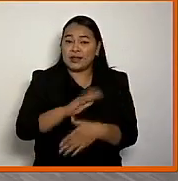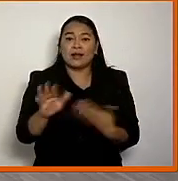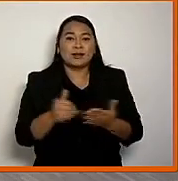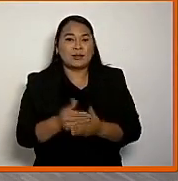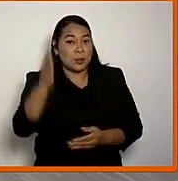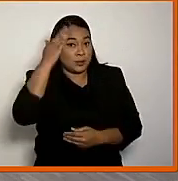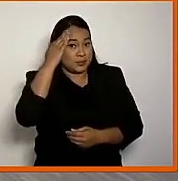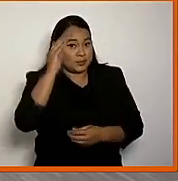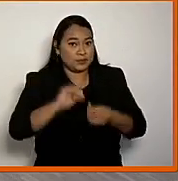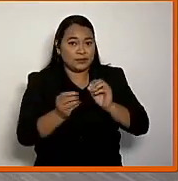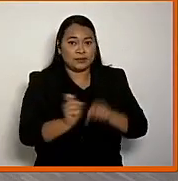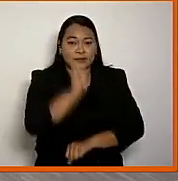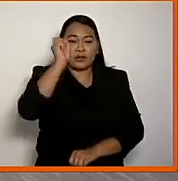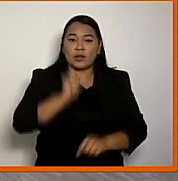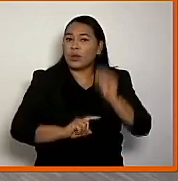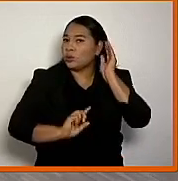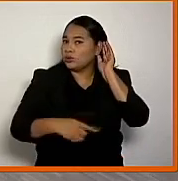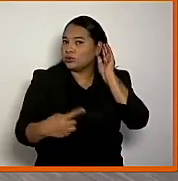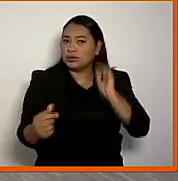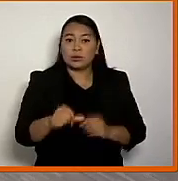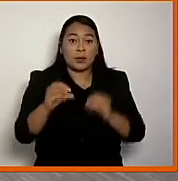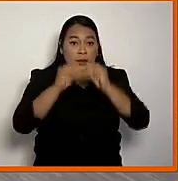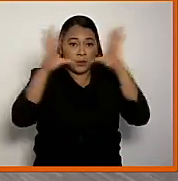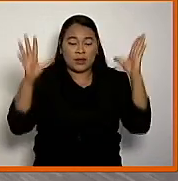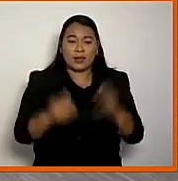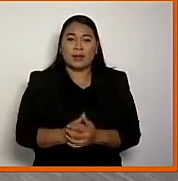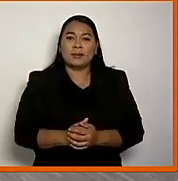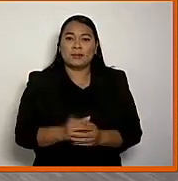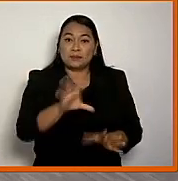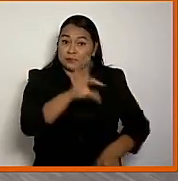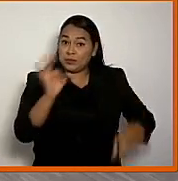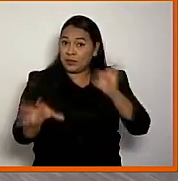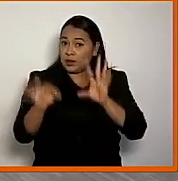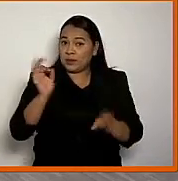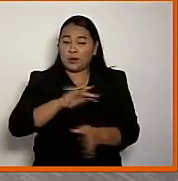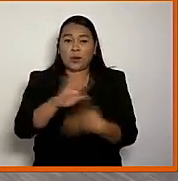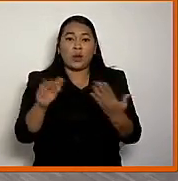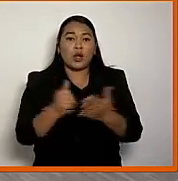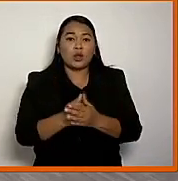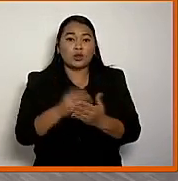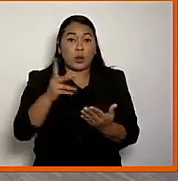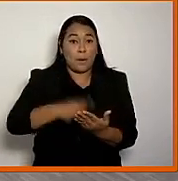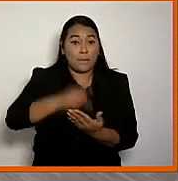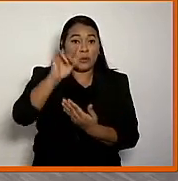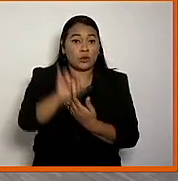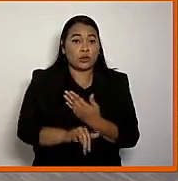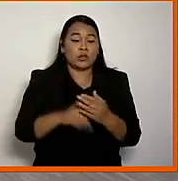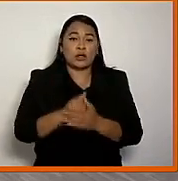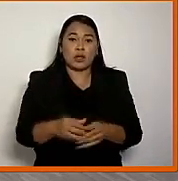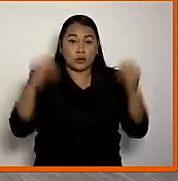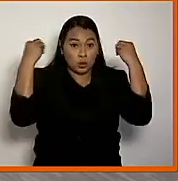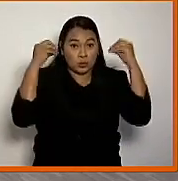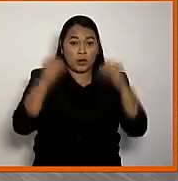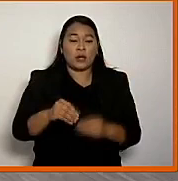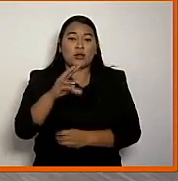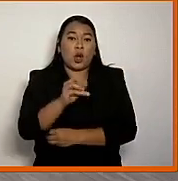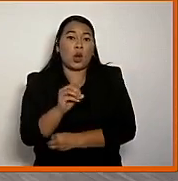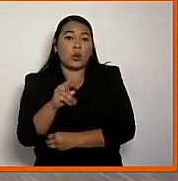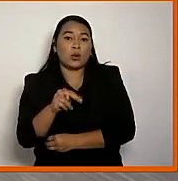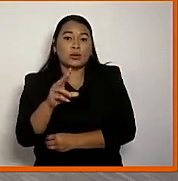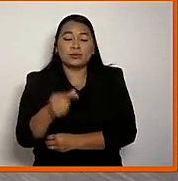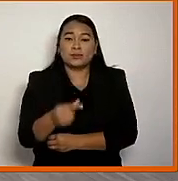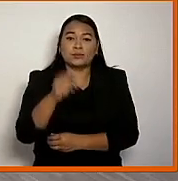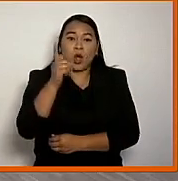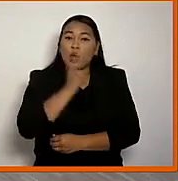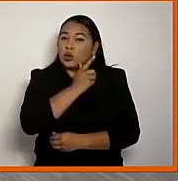esta mañana. Pero aprovechamos este momento para invitarte a ser parte de nuestro programa Marketing para Fundaciones y ONGs que Loto está